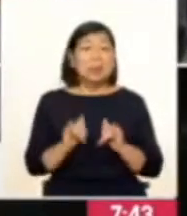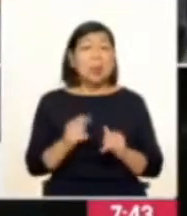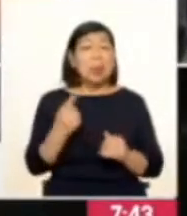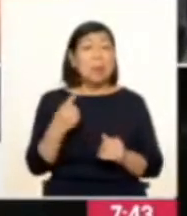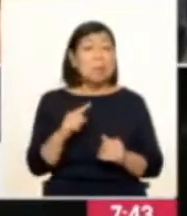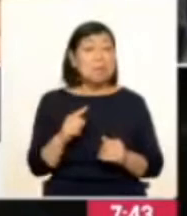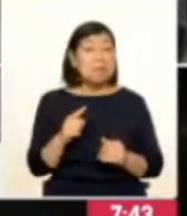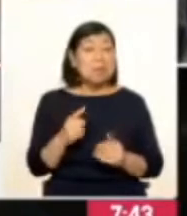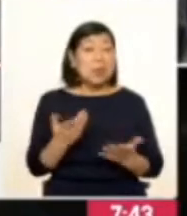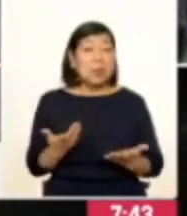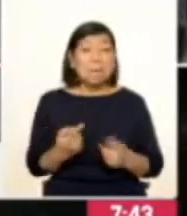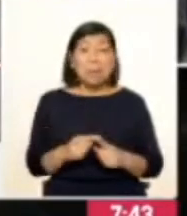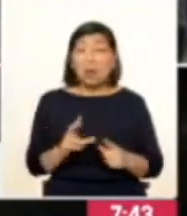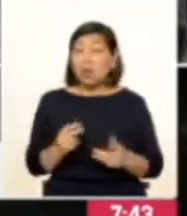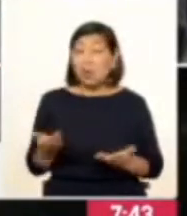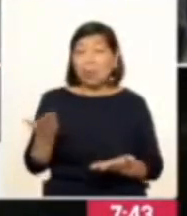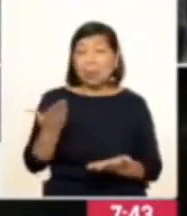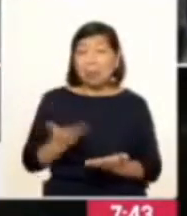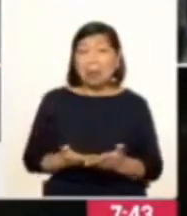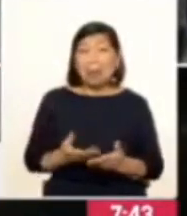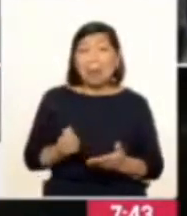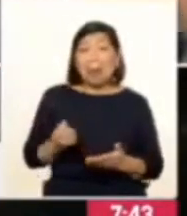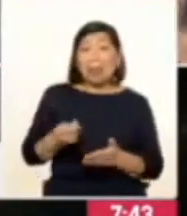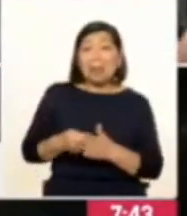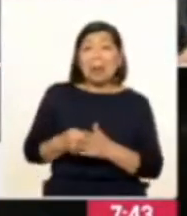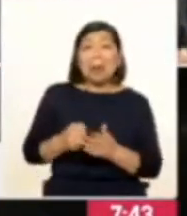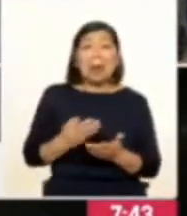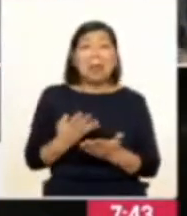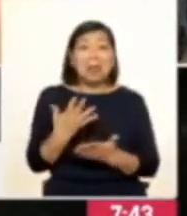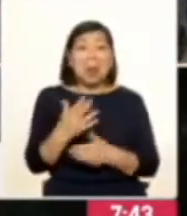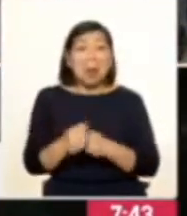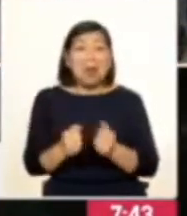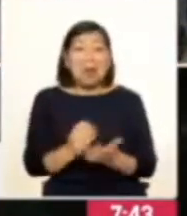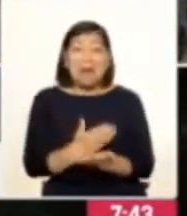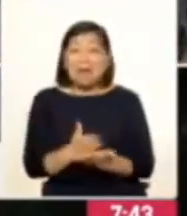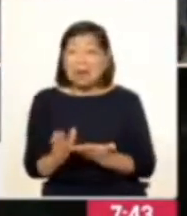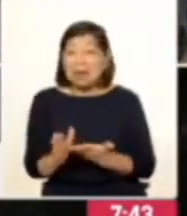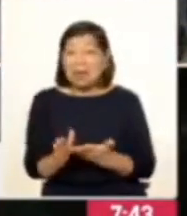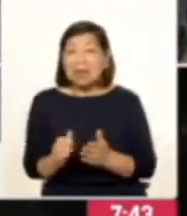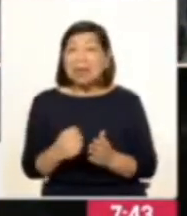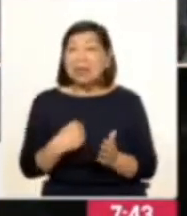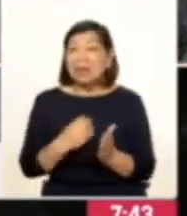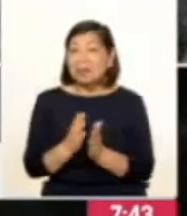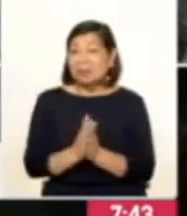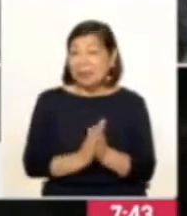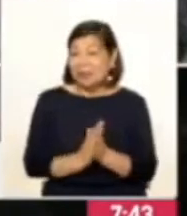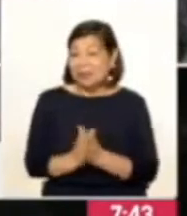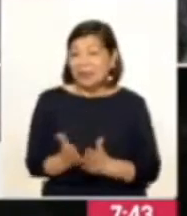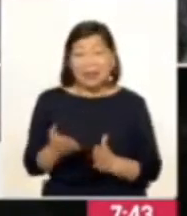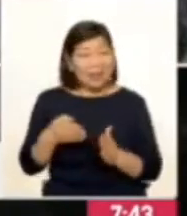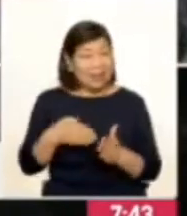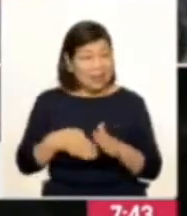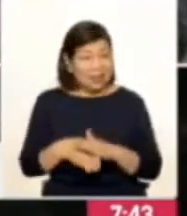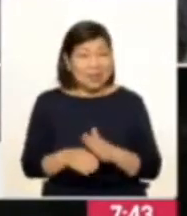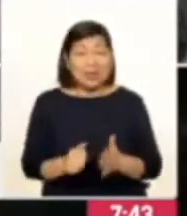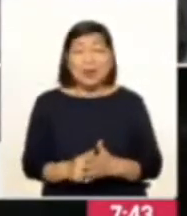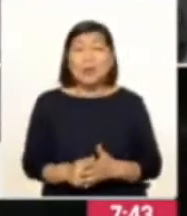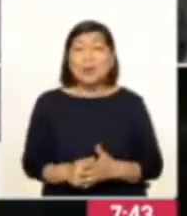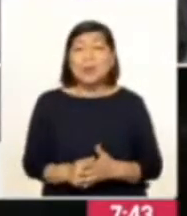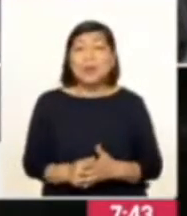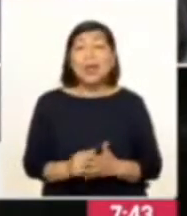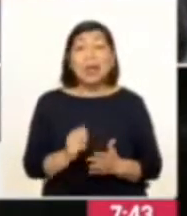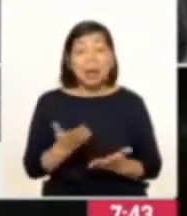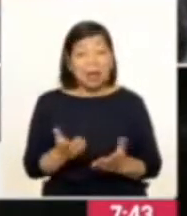millón y de ese millón No devuelvo y ya salgo de prisión en cinco años y lo disfruto y es por eso que otro elemento fundamental es que